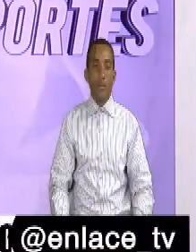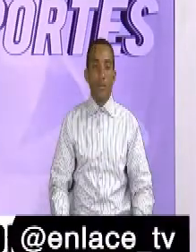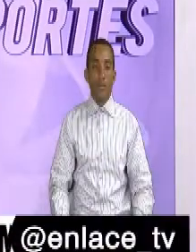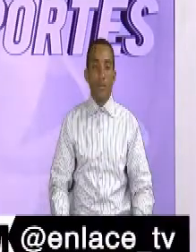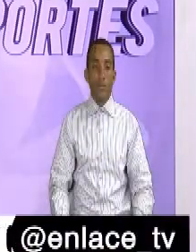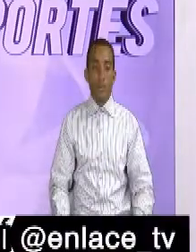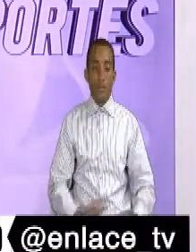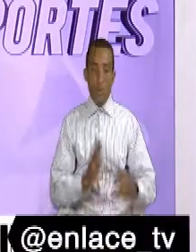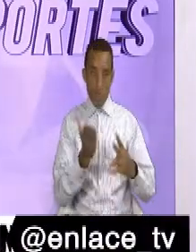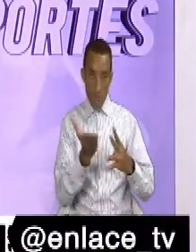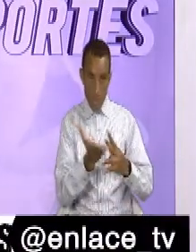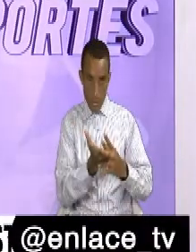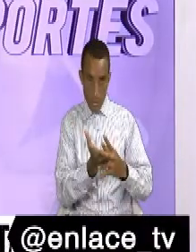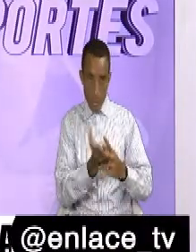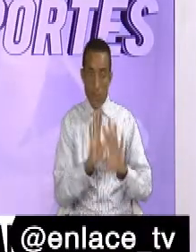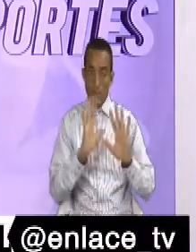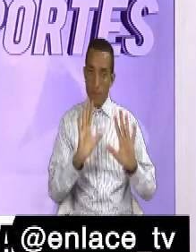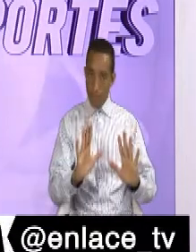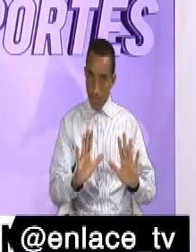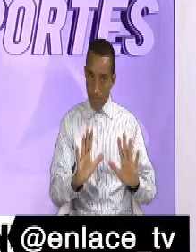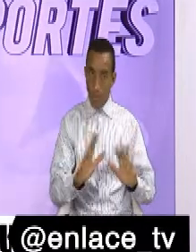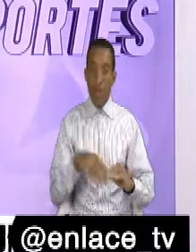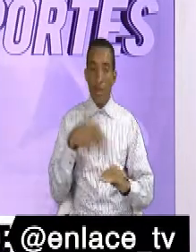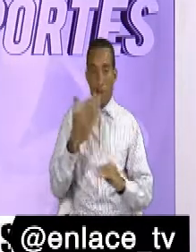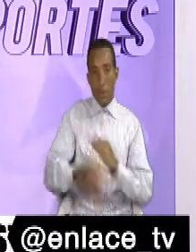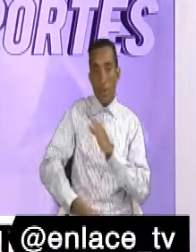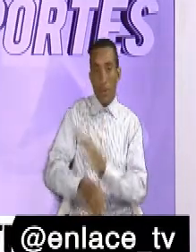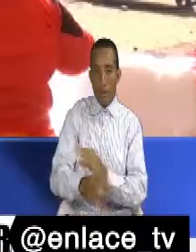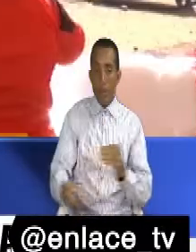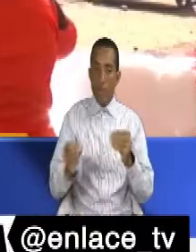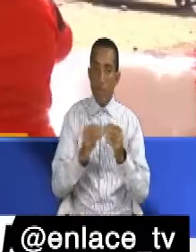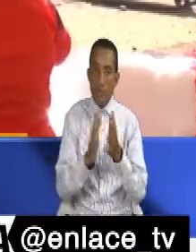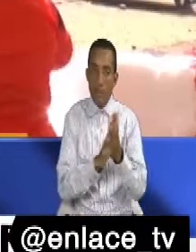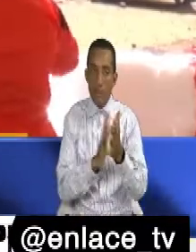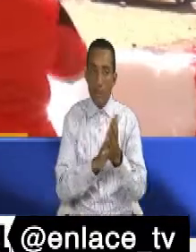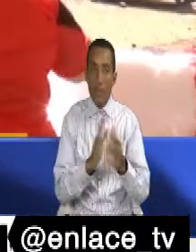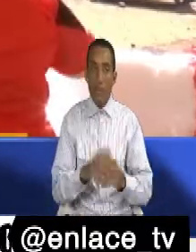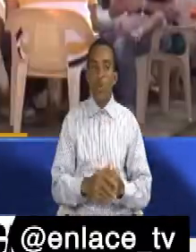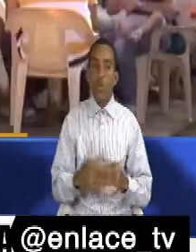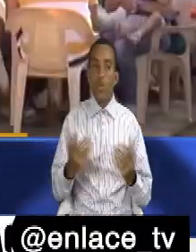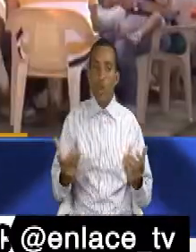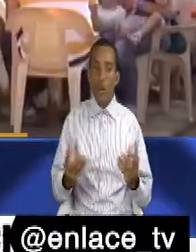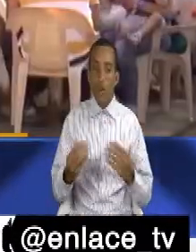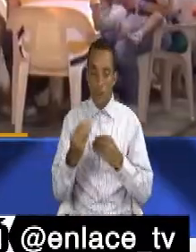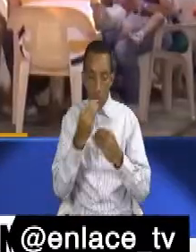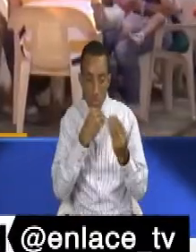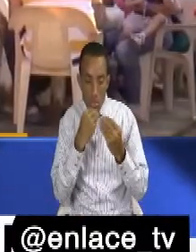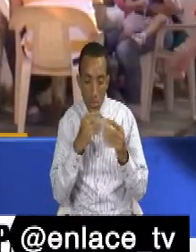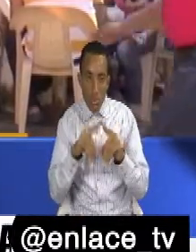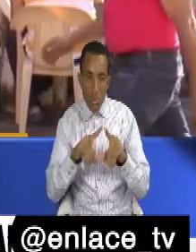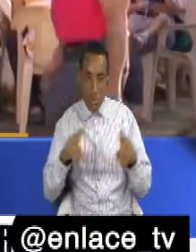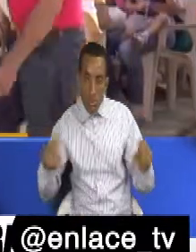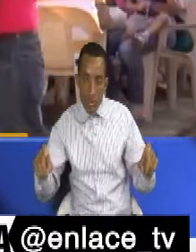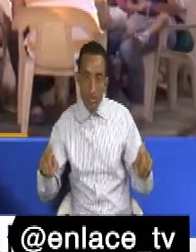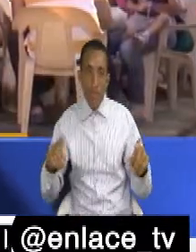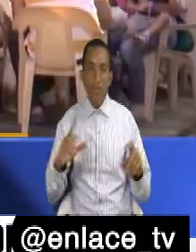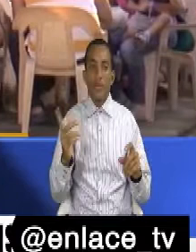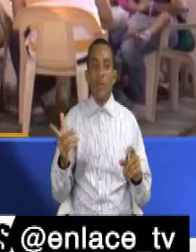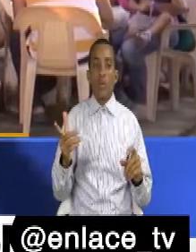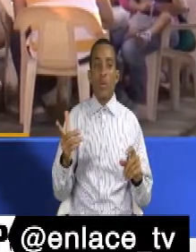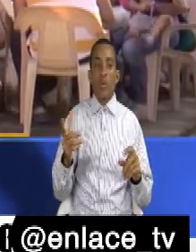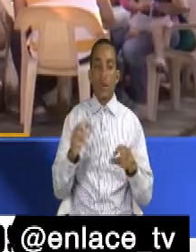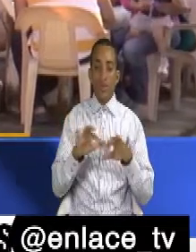Momento de hacer una pausa, pero no se muevan porque al regresar tenemos para ustedes detalles del bazar que realizará el Colegio Seminario San Pedro Claver